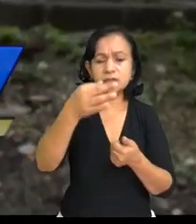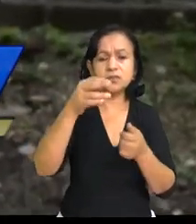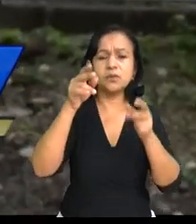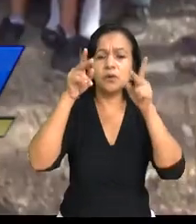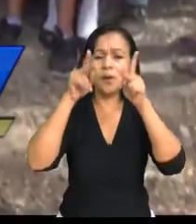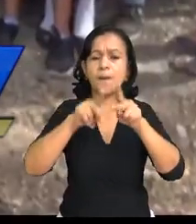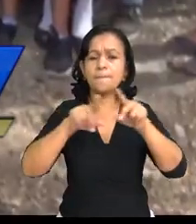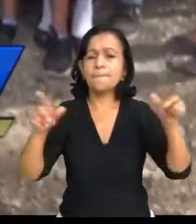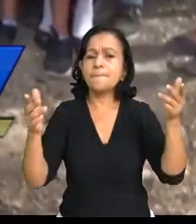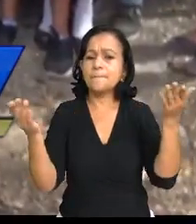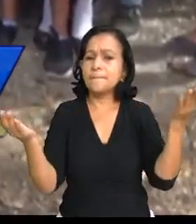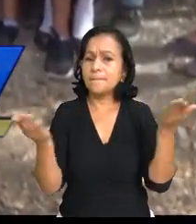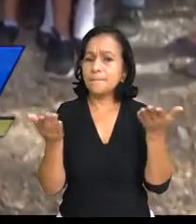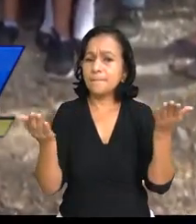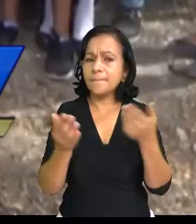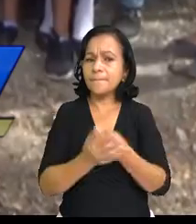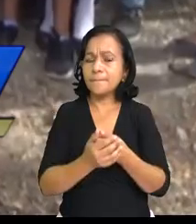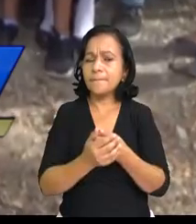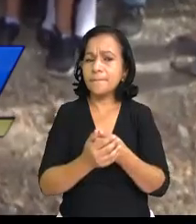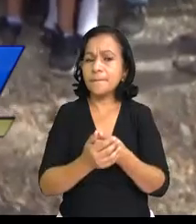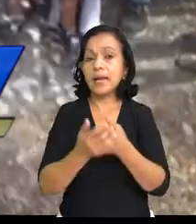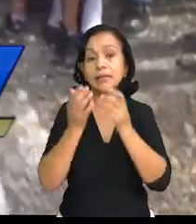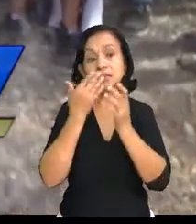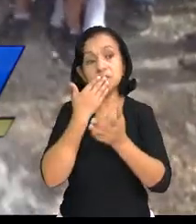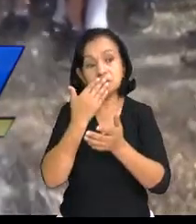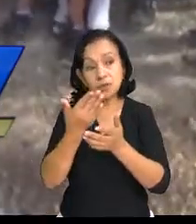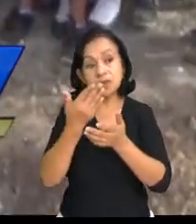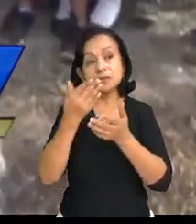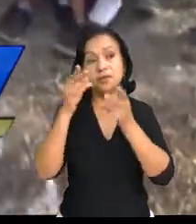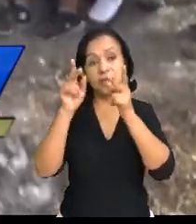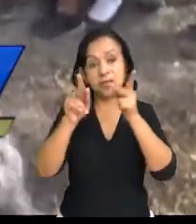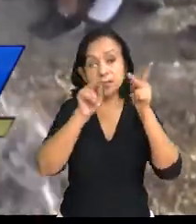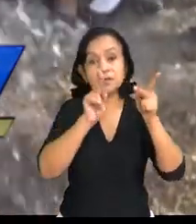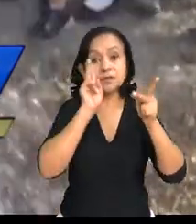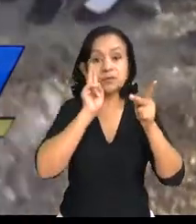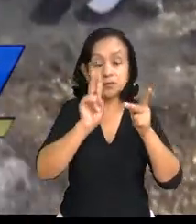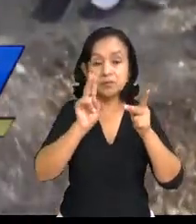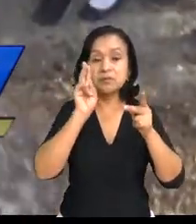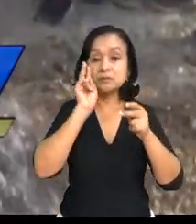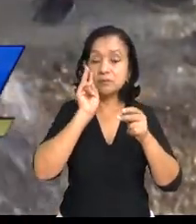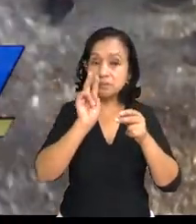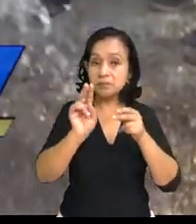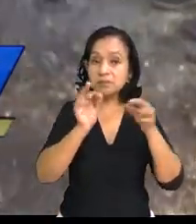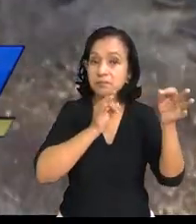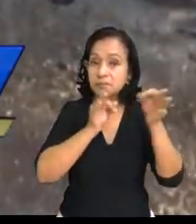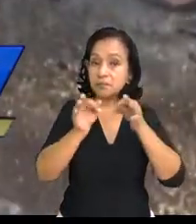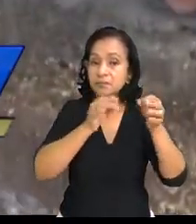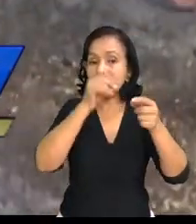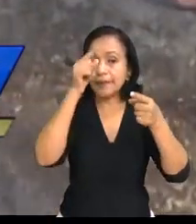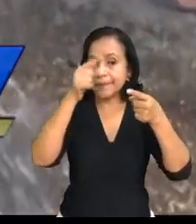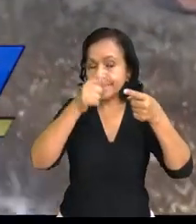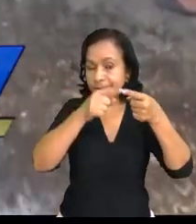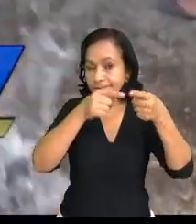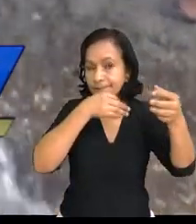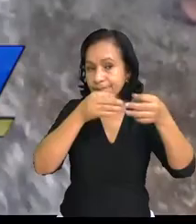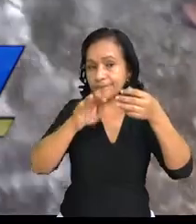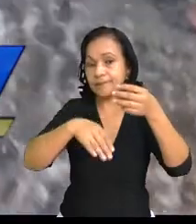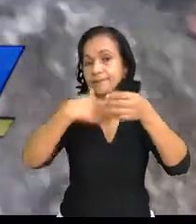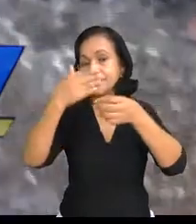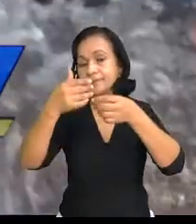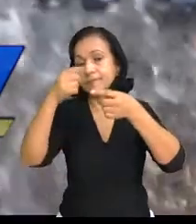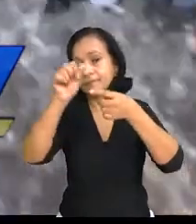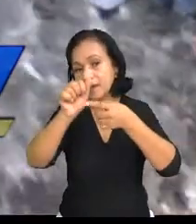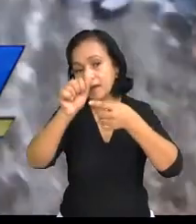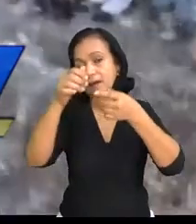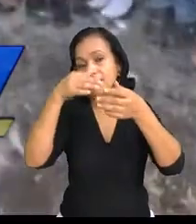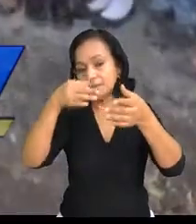de esto, y es válido mencionarlo con nuestra audiencia, hay etapas en primera, después posterior y etapa a